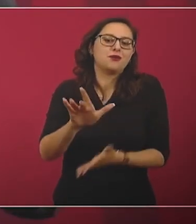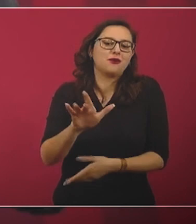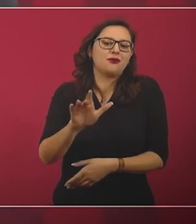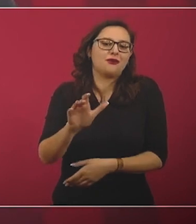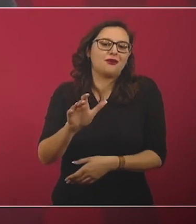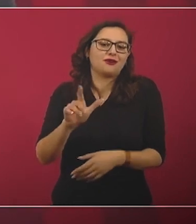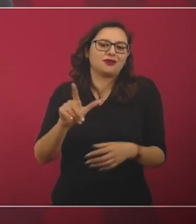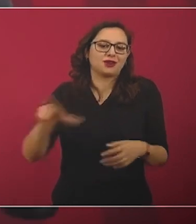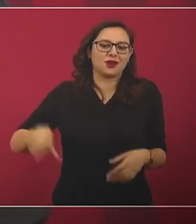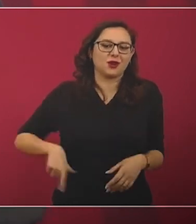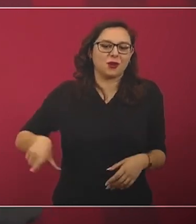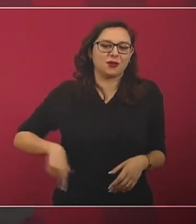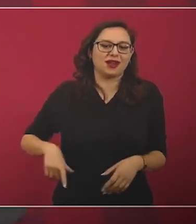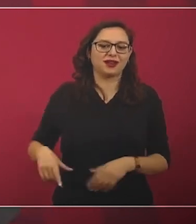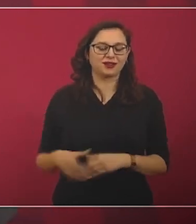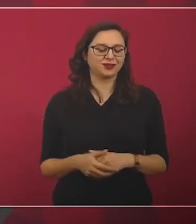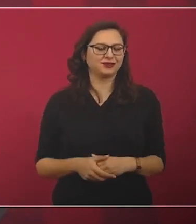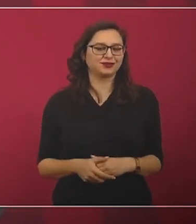fuesen tan obvios,